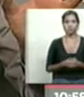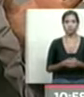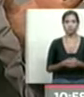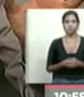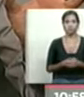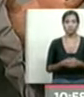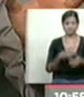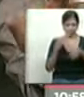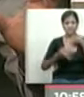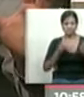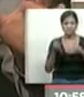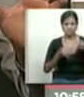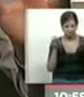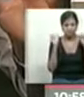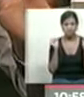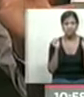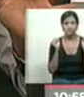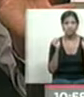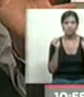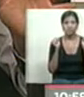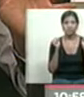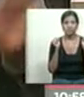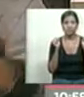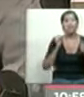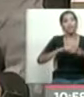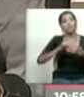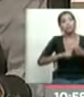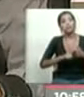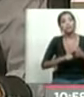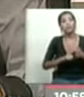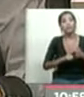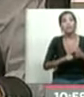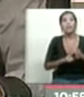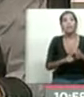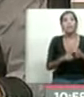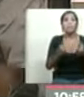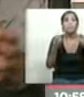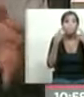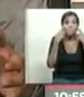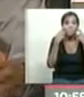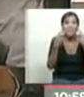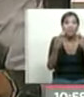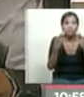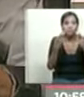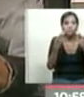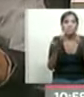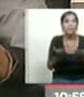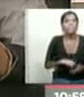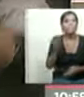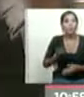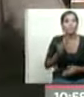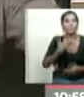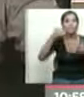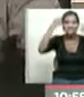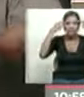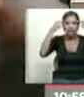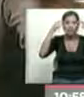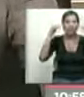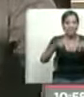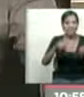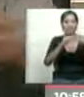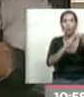¿Me explico? Entonces, démonos cuenta de la importancia de Hugo Chávez en esta